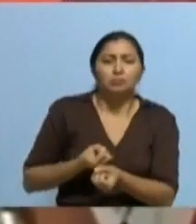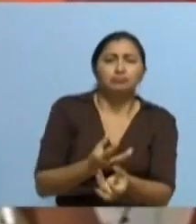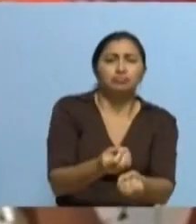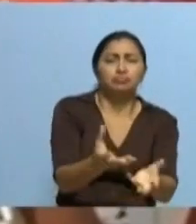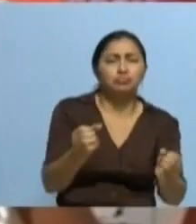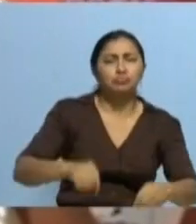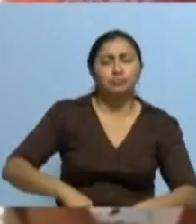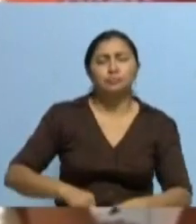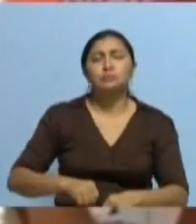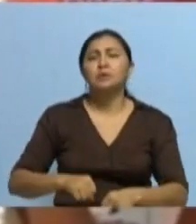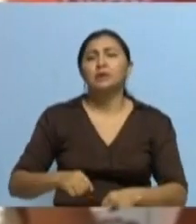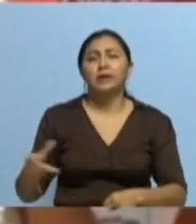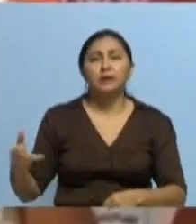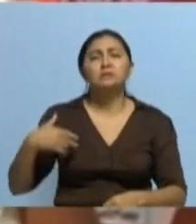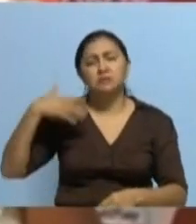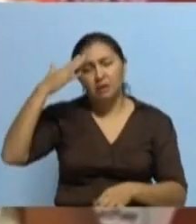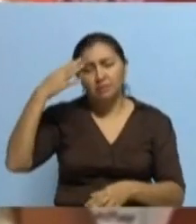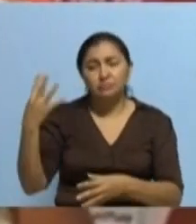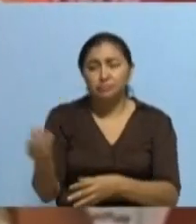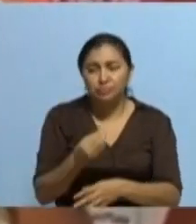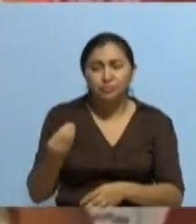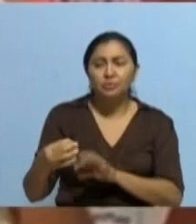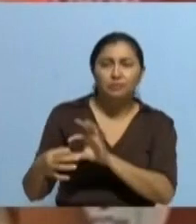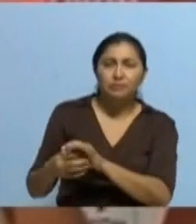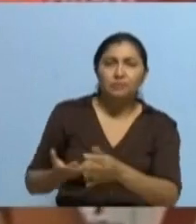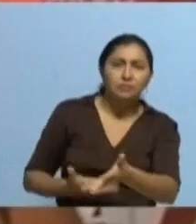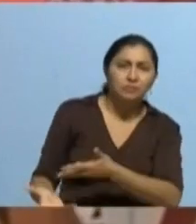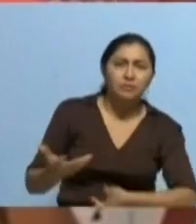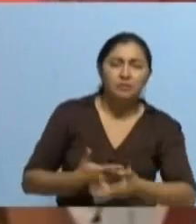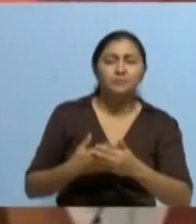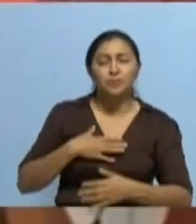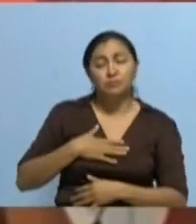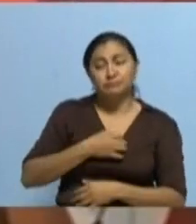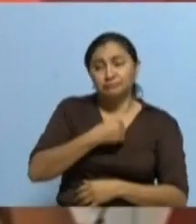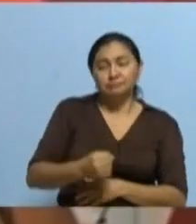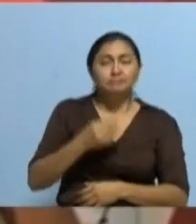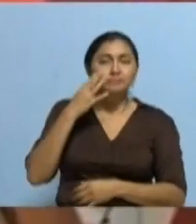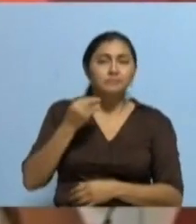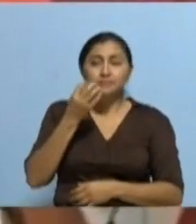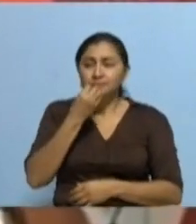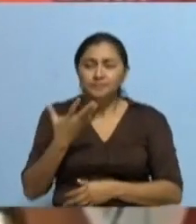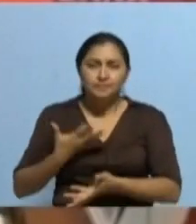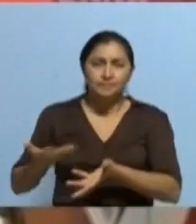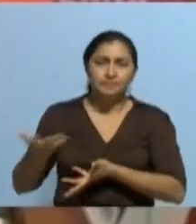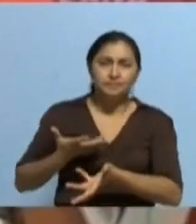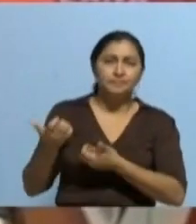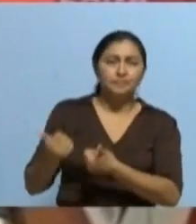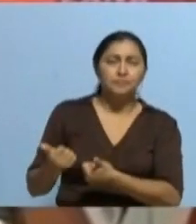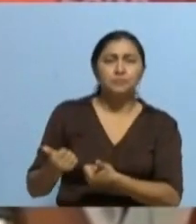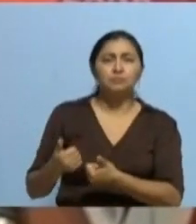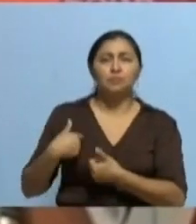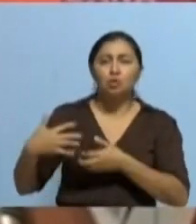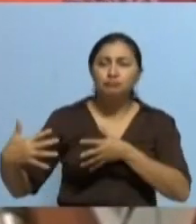hace jugar a los compañeros y bueno, es una experiencia muy bonita, obviamente adaptándonos también obviamente a todos los